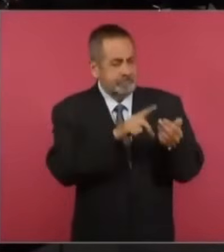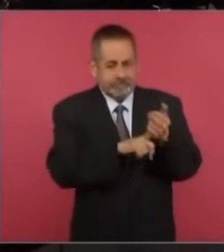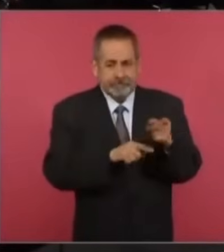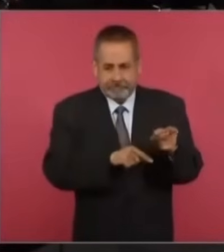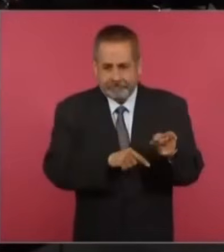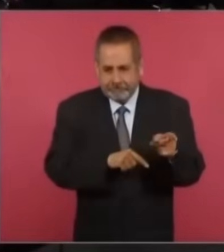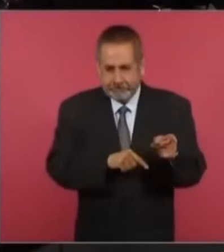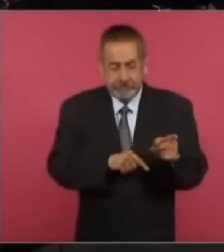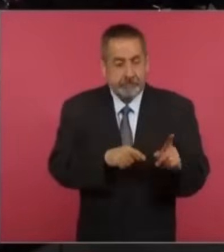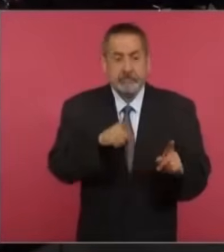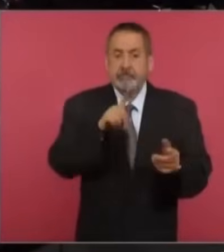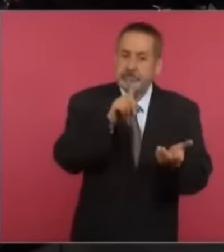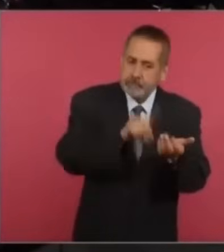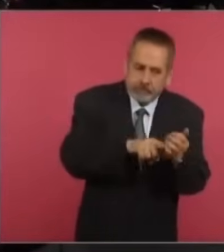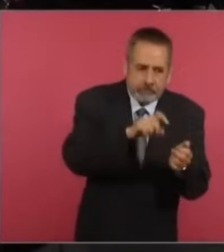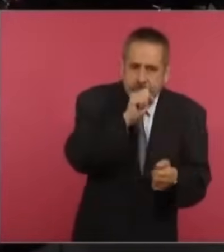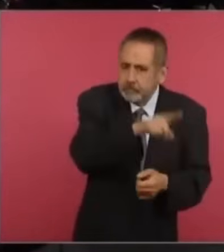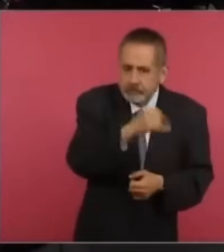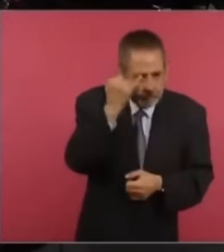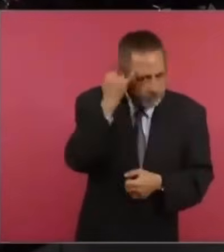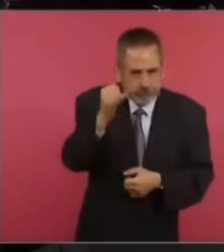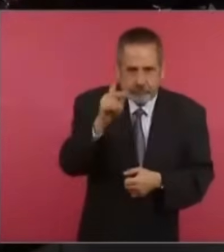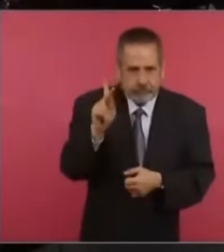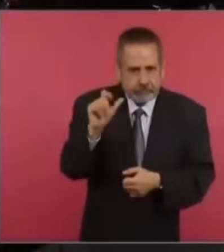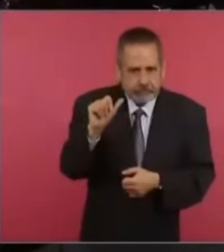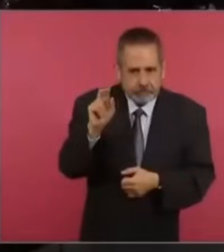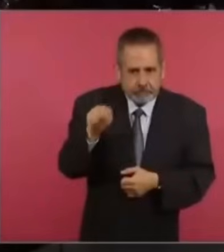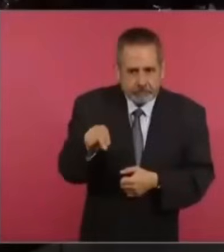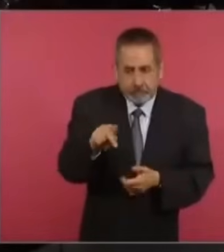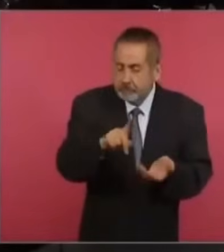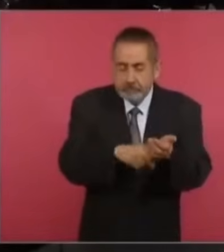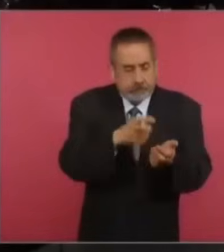la razón de ser del PAN,